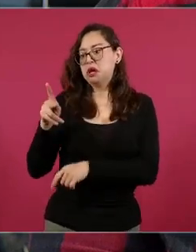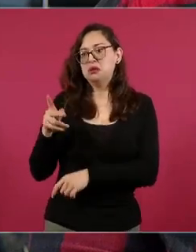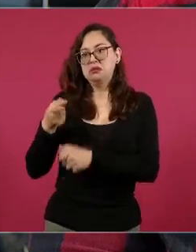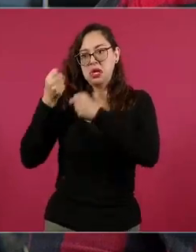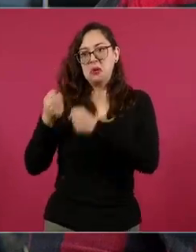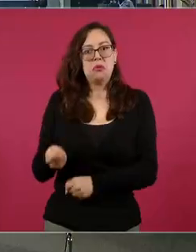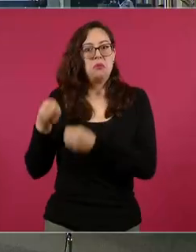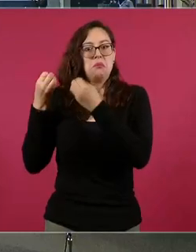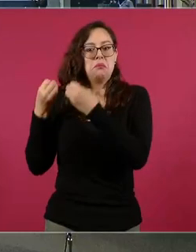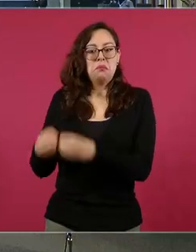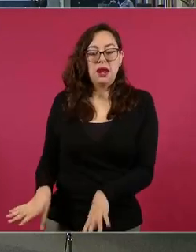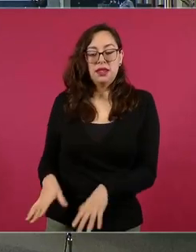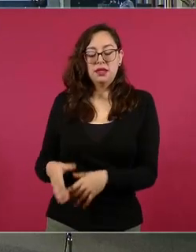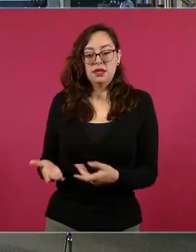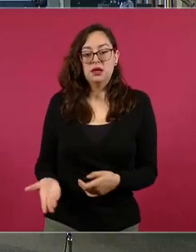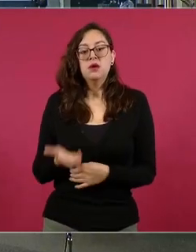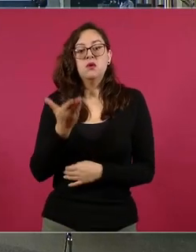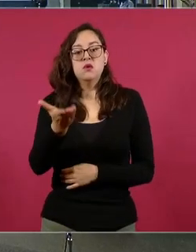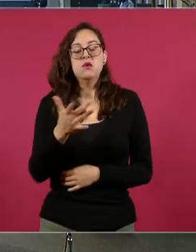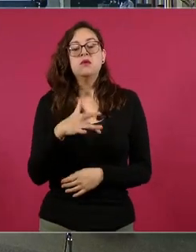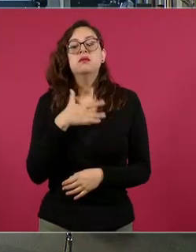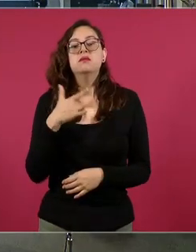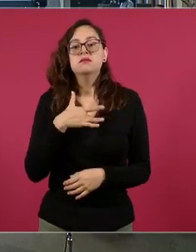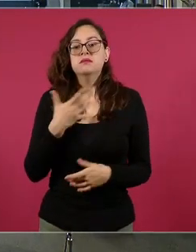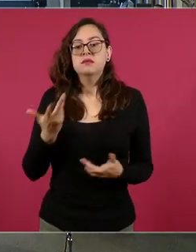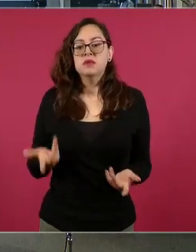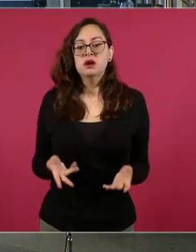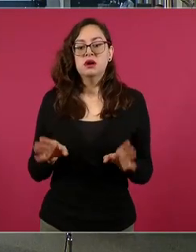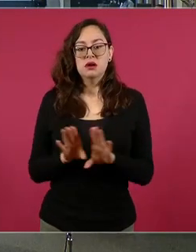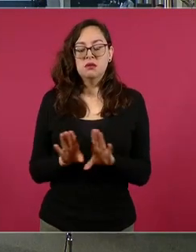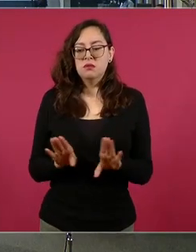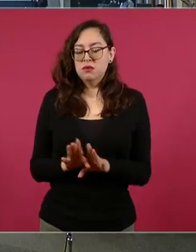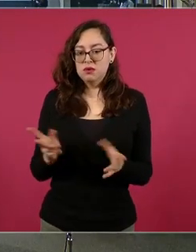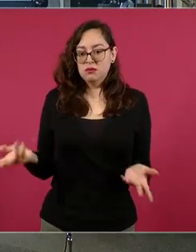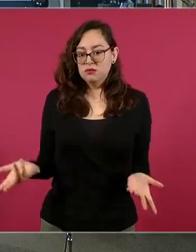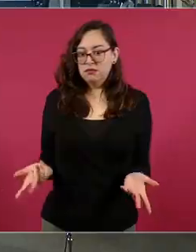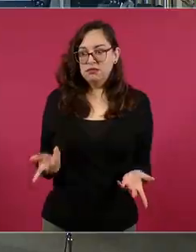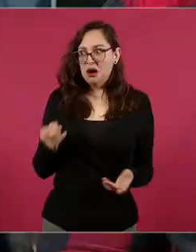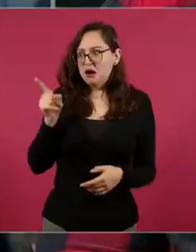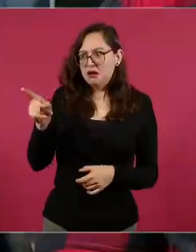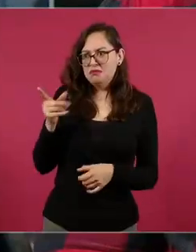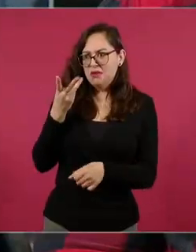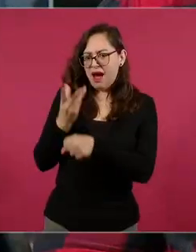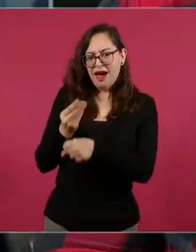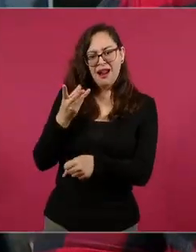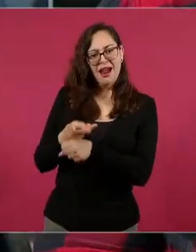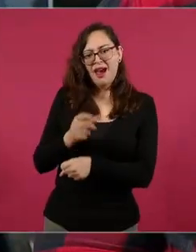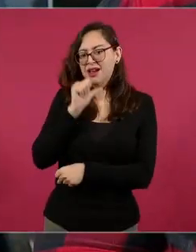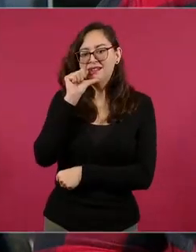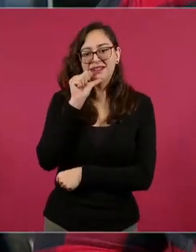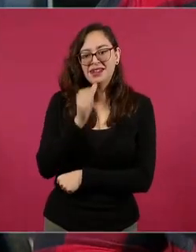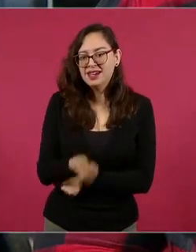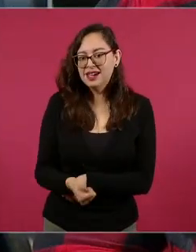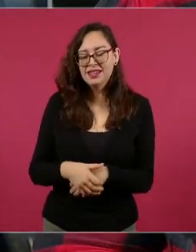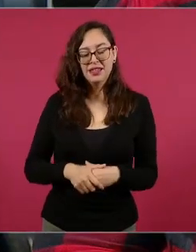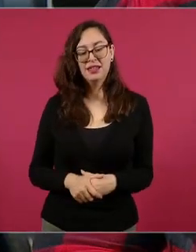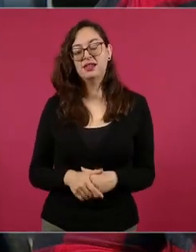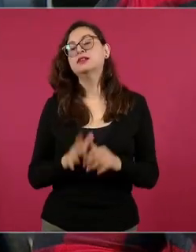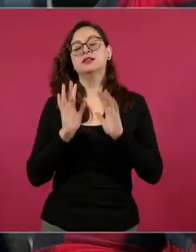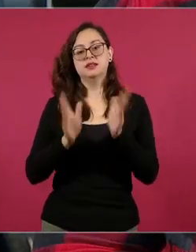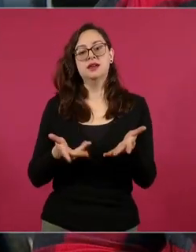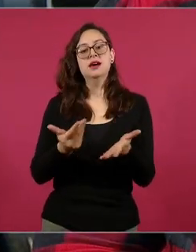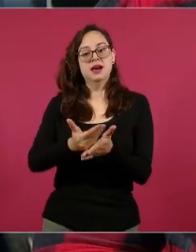Presidente, ¿qué nos puede contar de este proyecto? No se ven obras, señor presidente, ya lo había dicho aquí Germán Martínez,